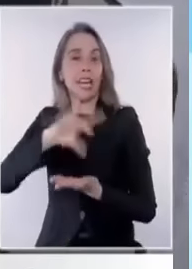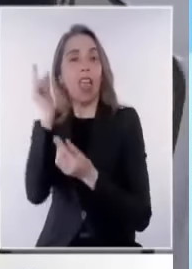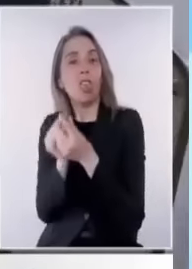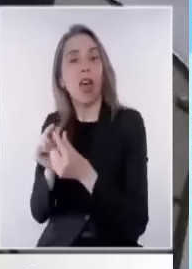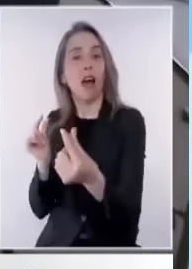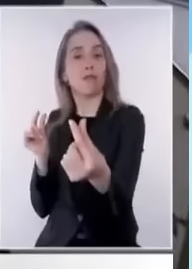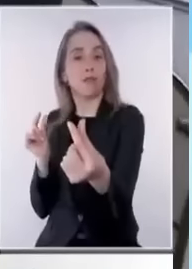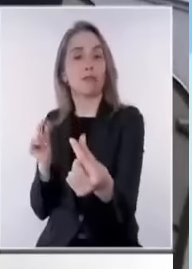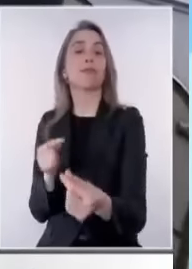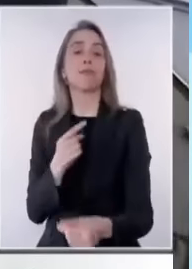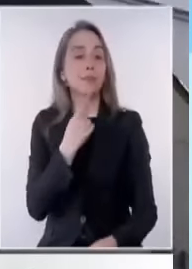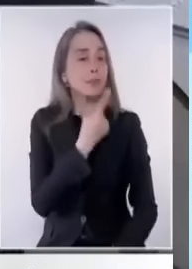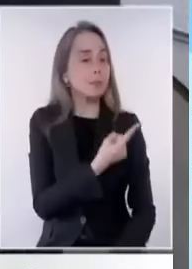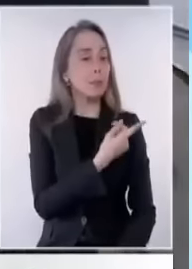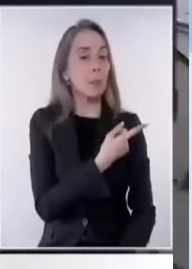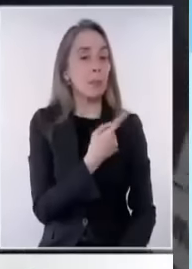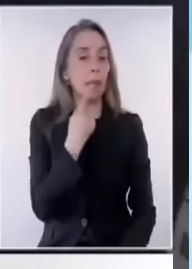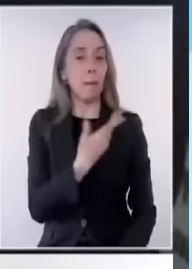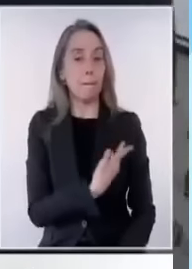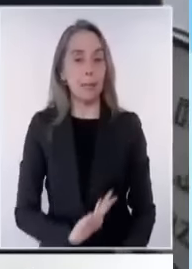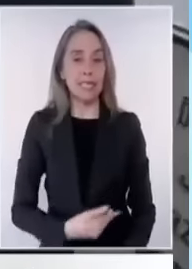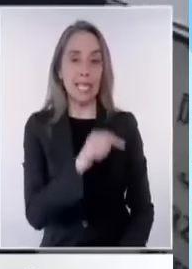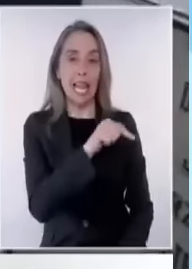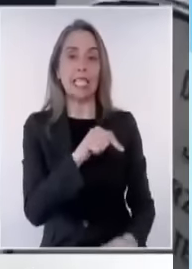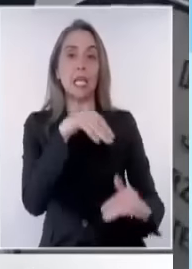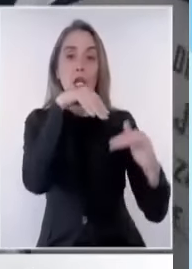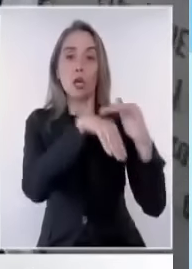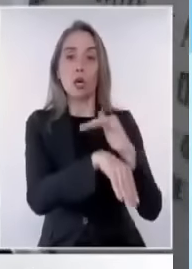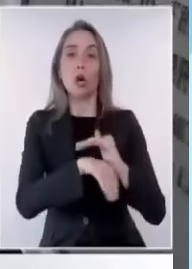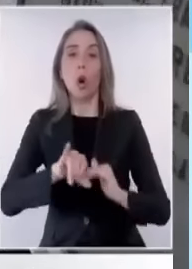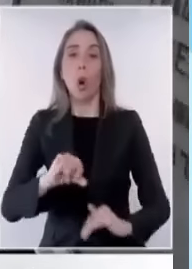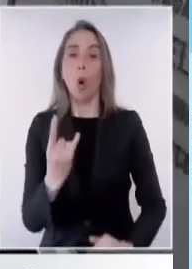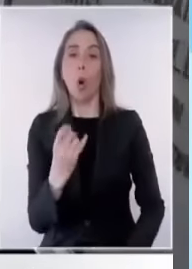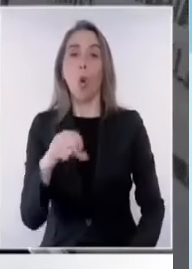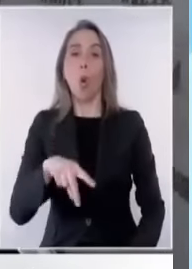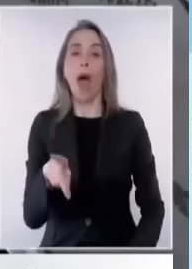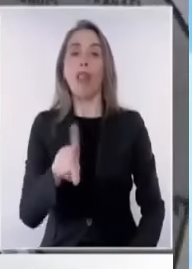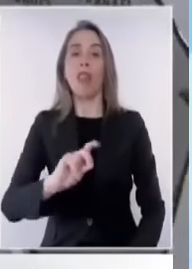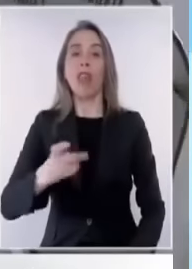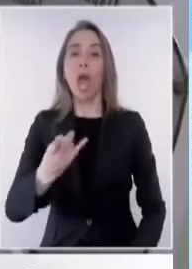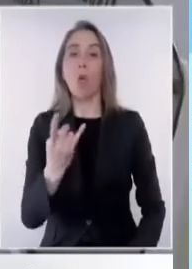quería mencionarle, su excelencia, es que aquí tenemos la tumba de Juan Segura.